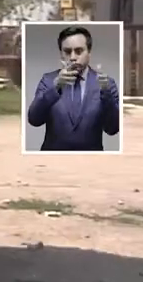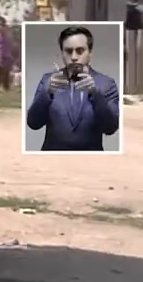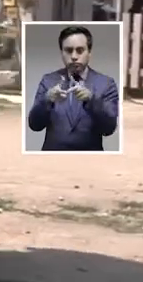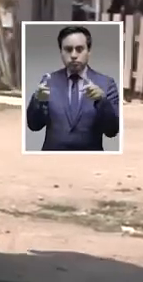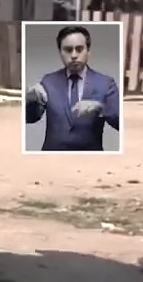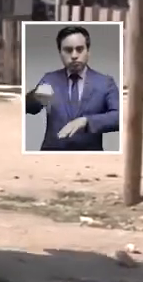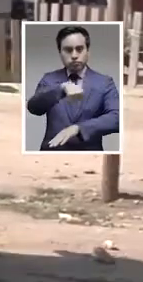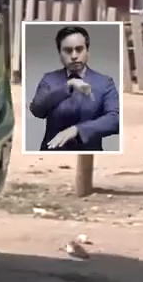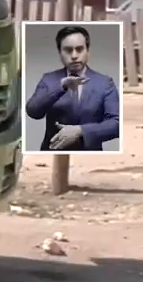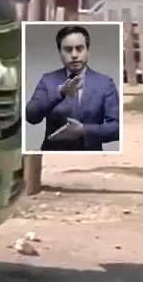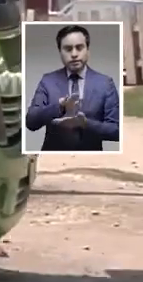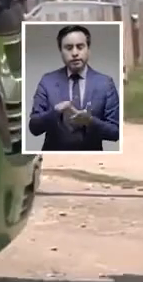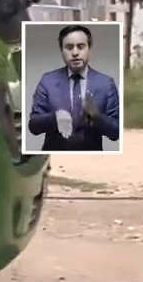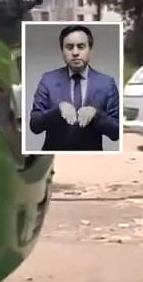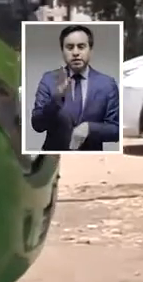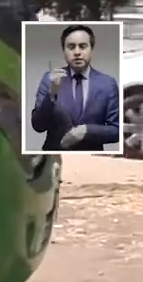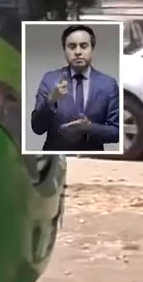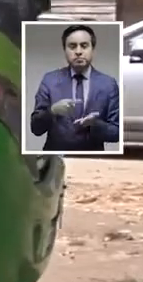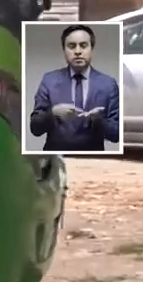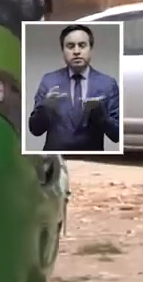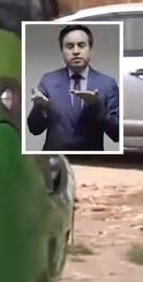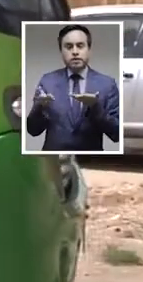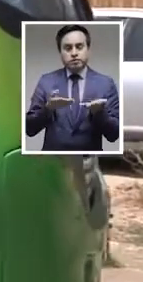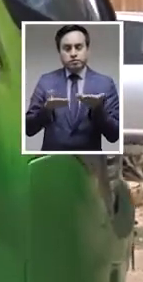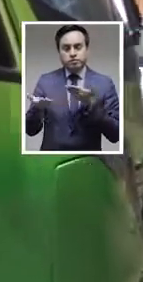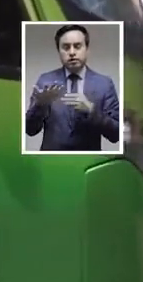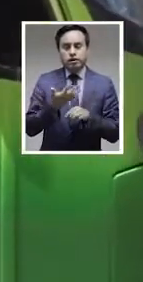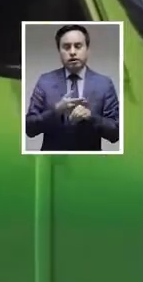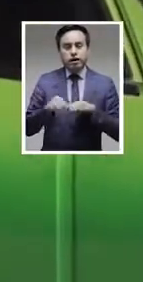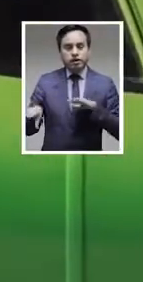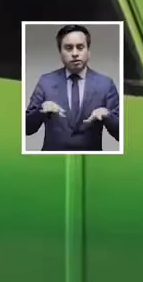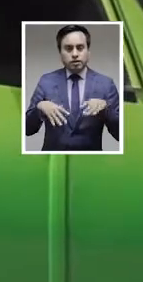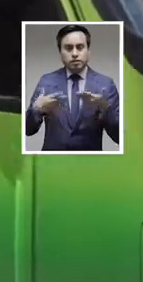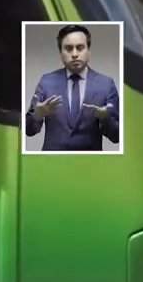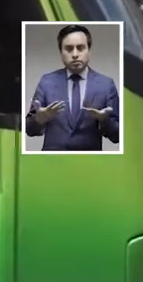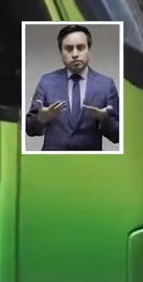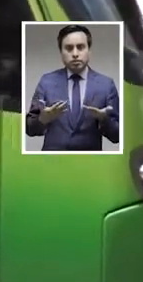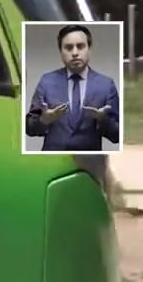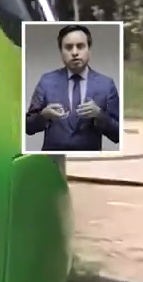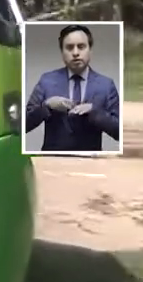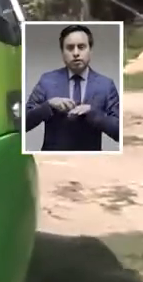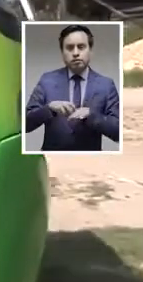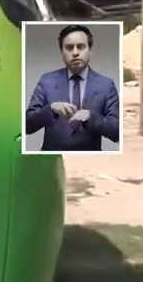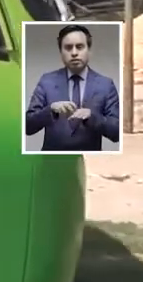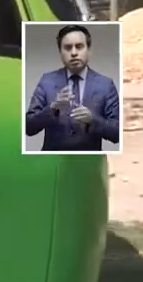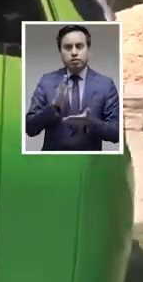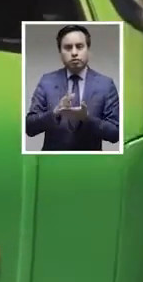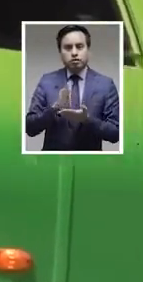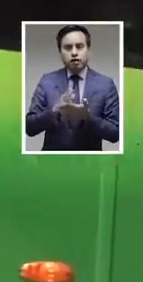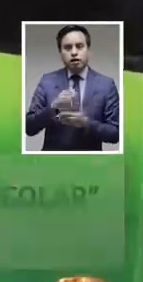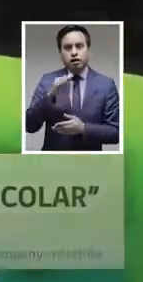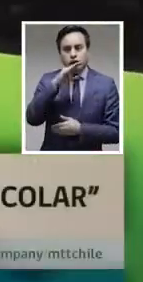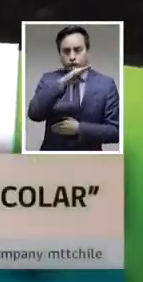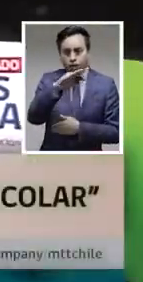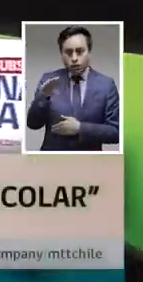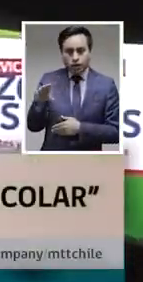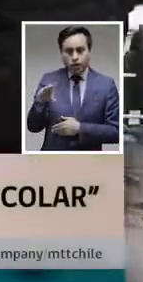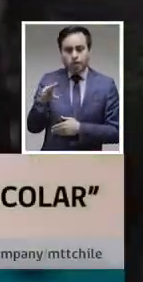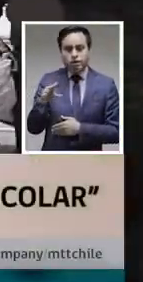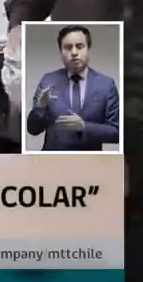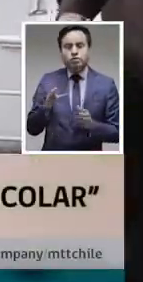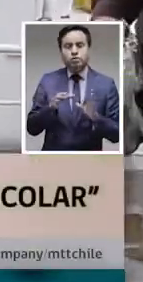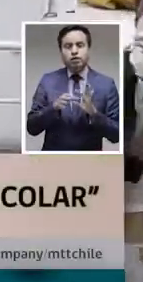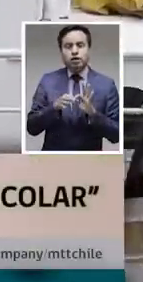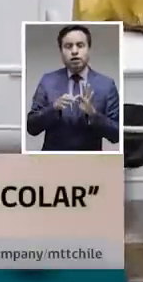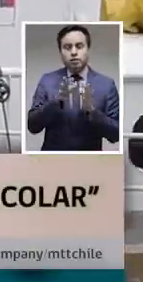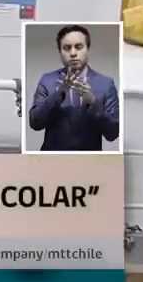país. Más de 1,000 servicios tenemos activos para transporte escolar rural, transporte de